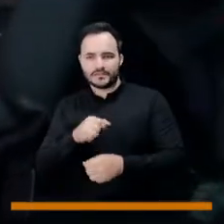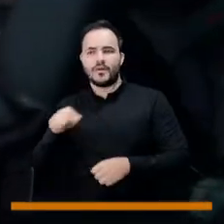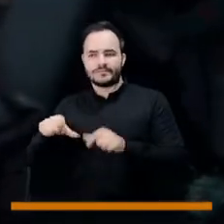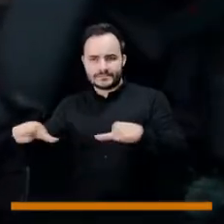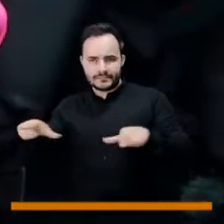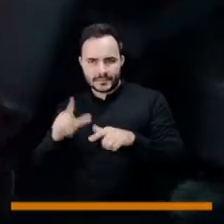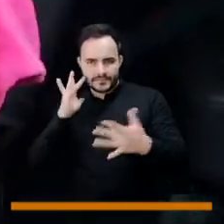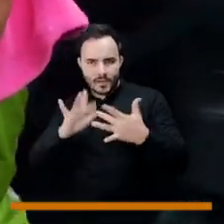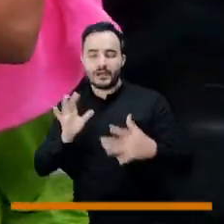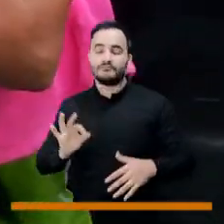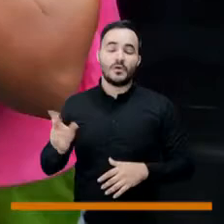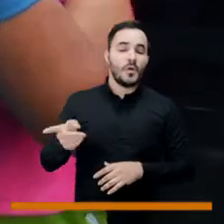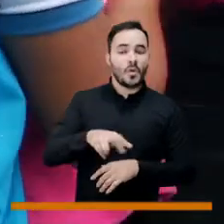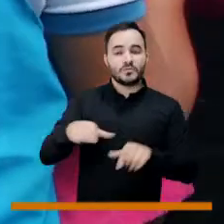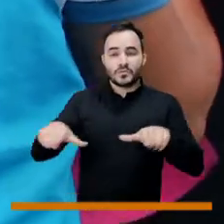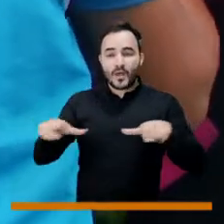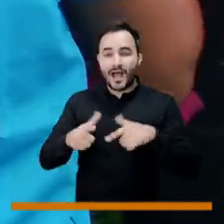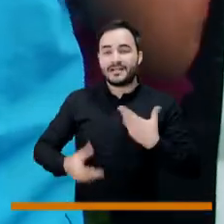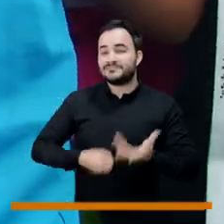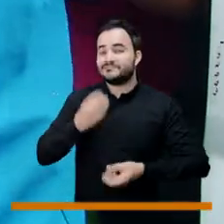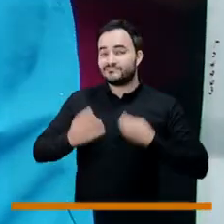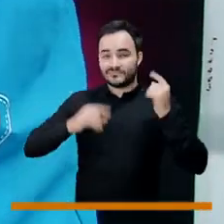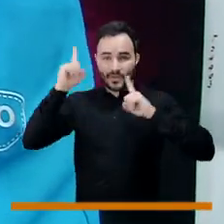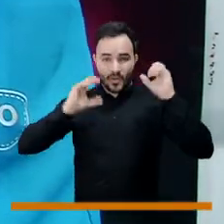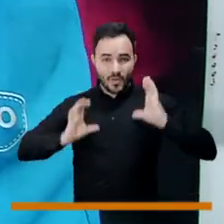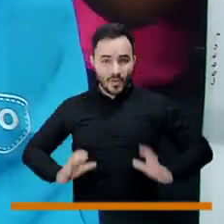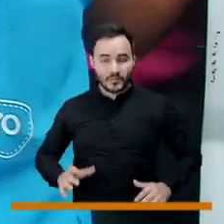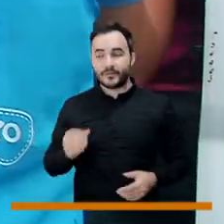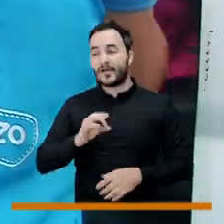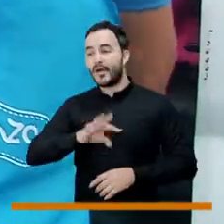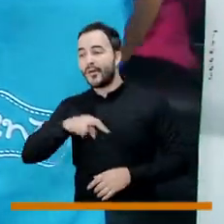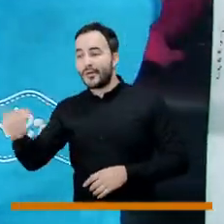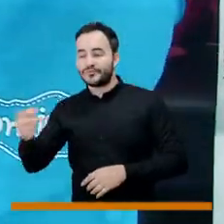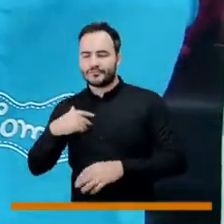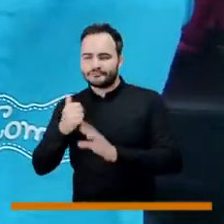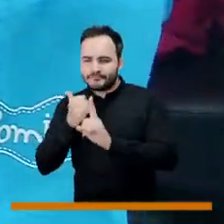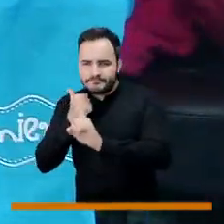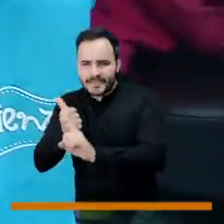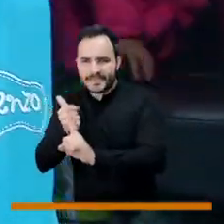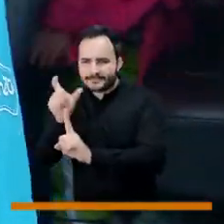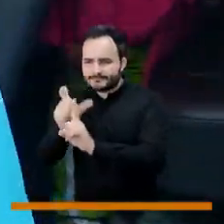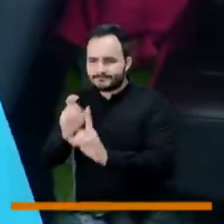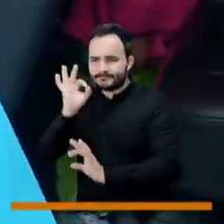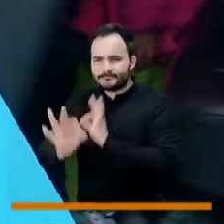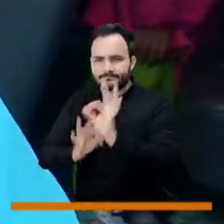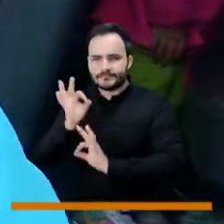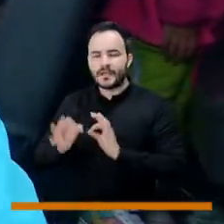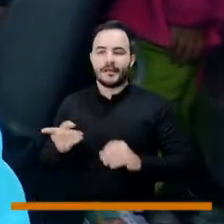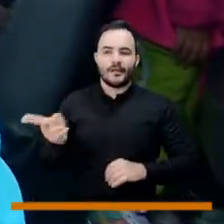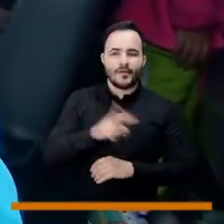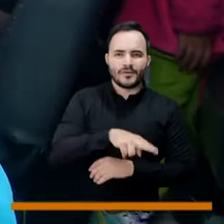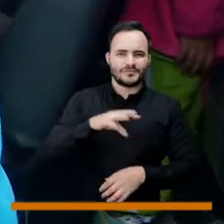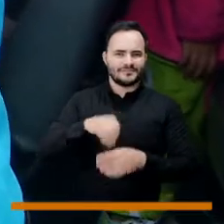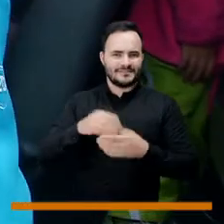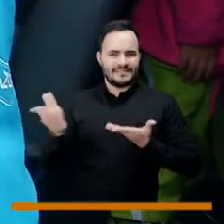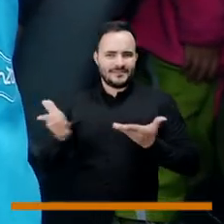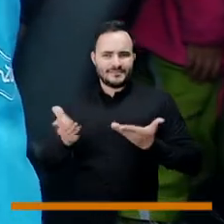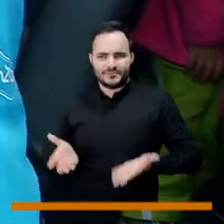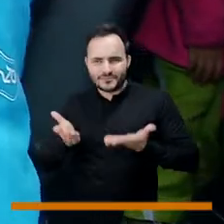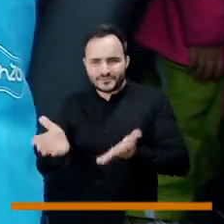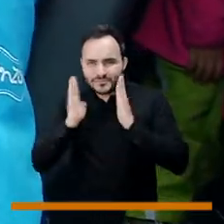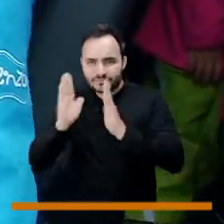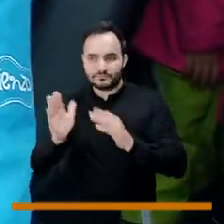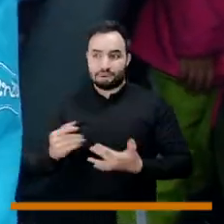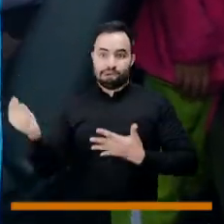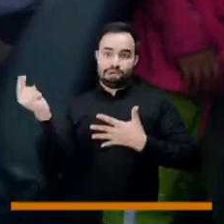años salas de expresión corporal de bienestar infantil va a tener el área administrativa y de servicios es decir